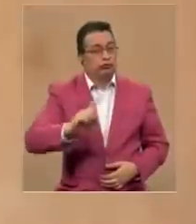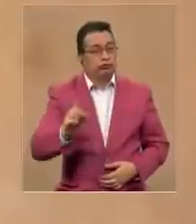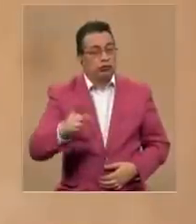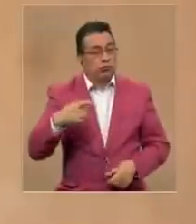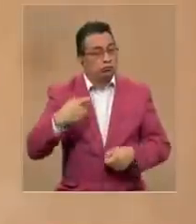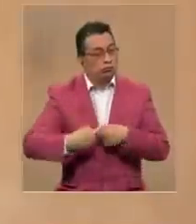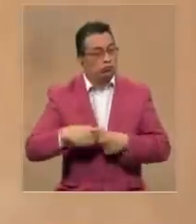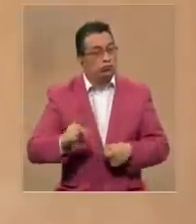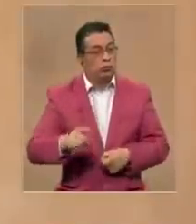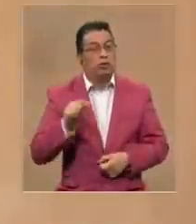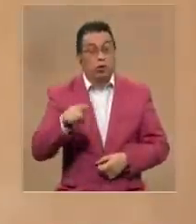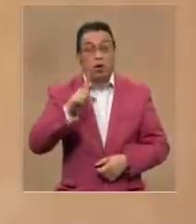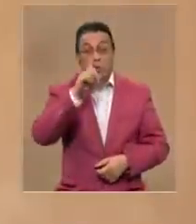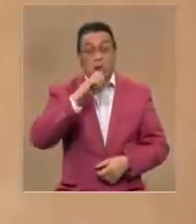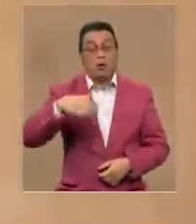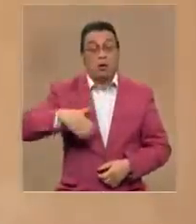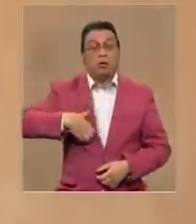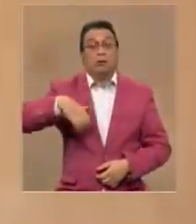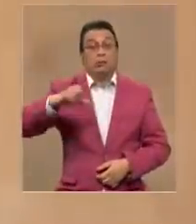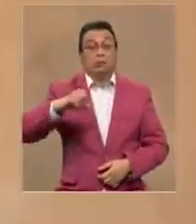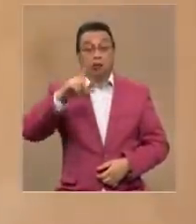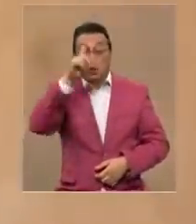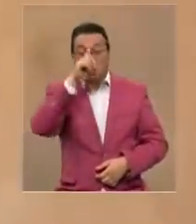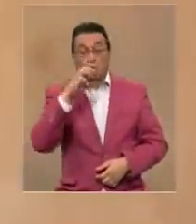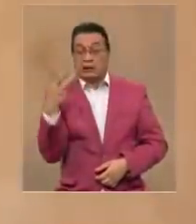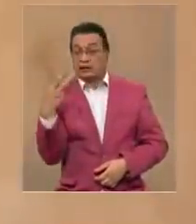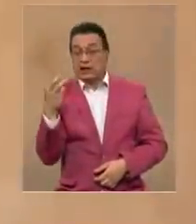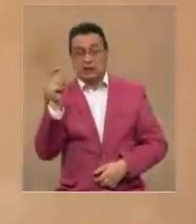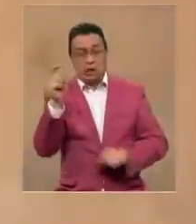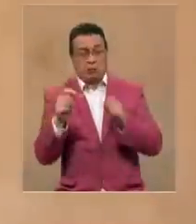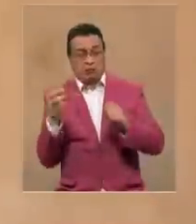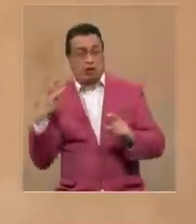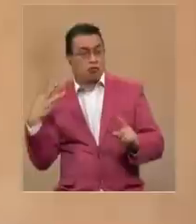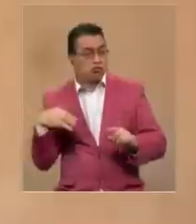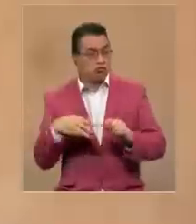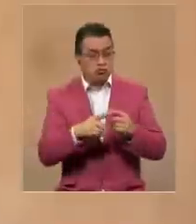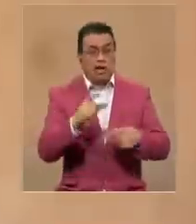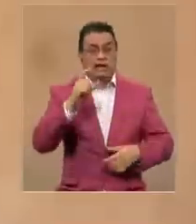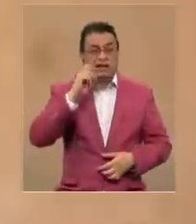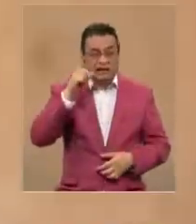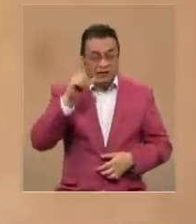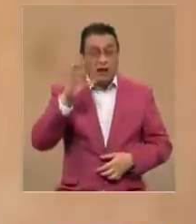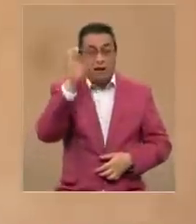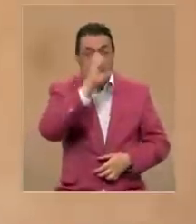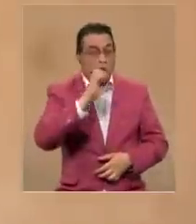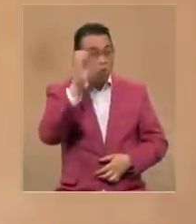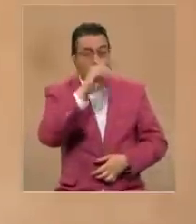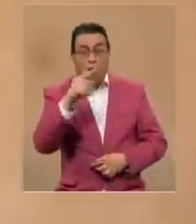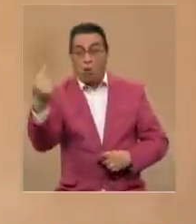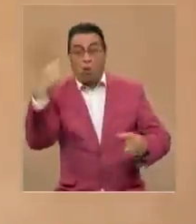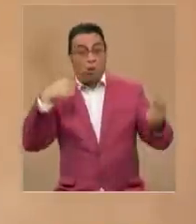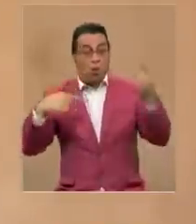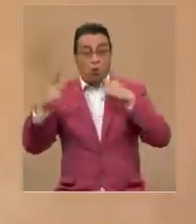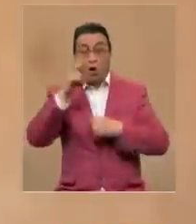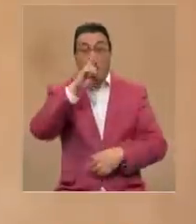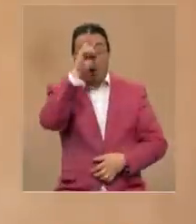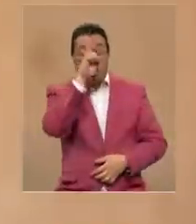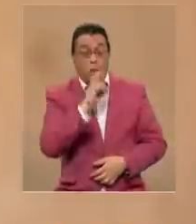así como la PDI anda como con 30 funcionarios de civil y buscándome